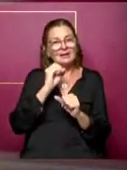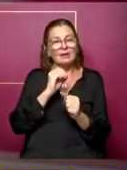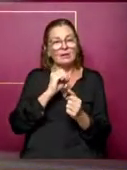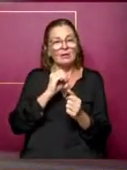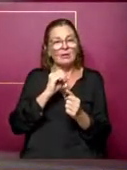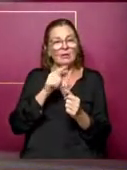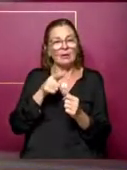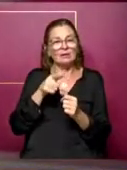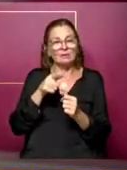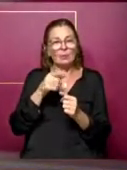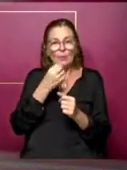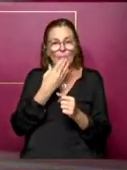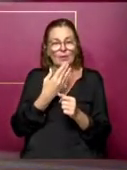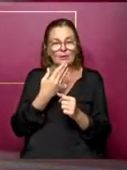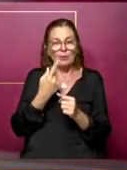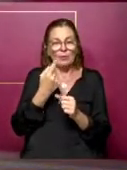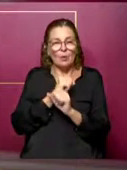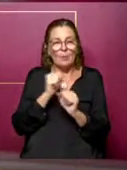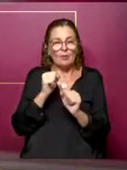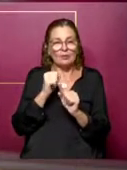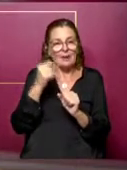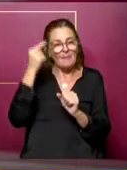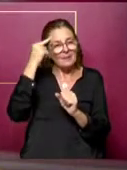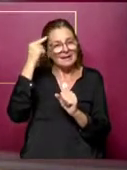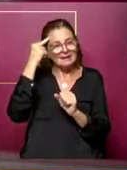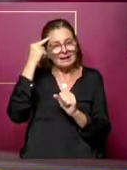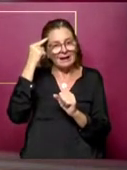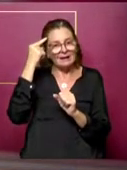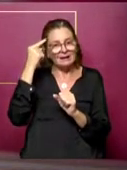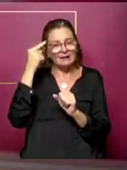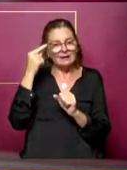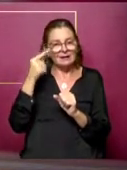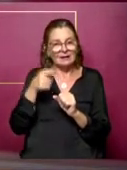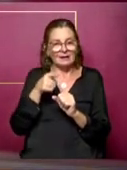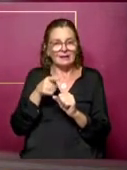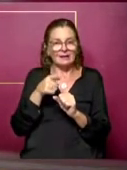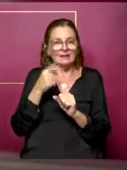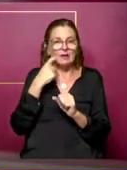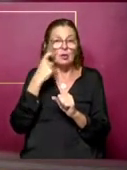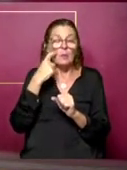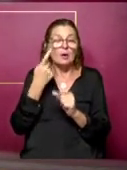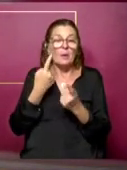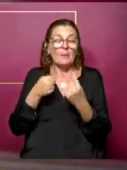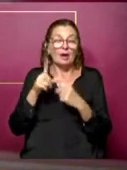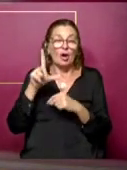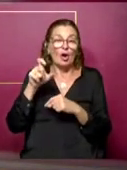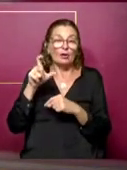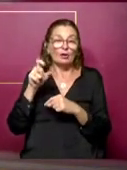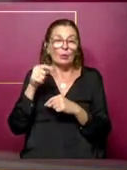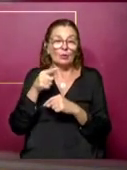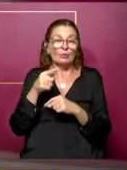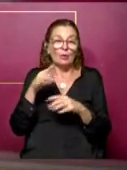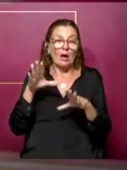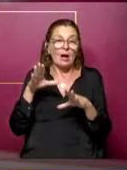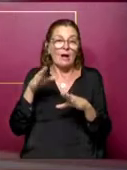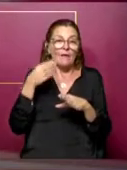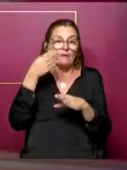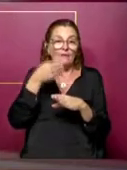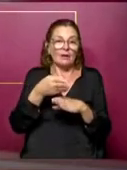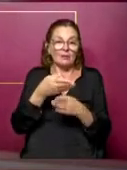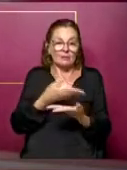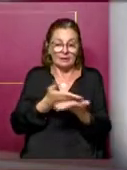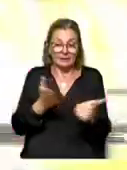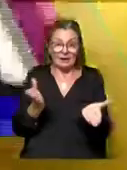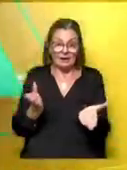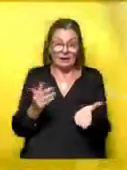a favor que hubo, uno podía aspirar a tener ese número. Obviamente, cuando uno asume, ve una realidad que no